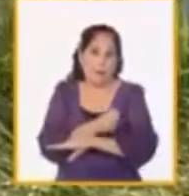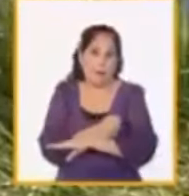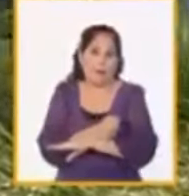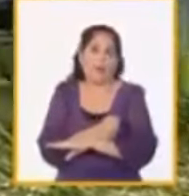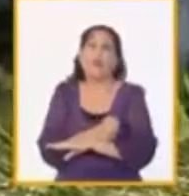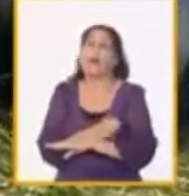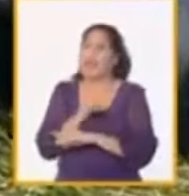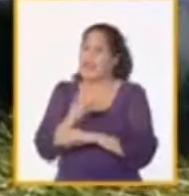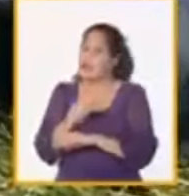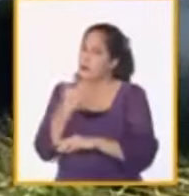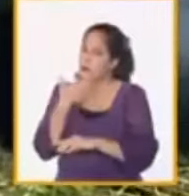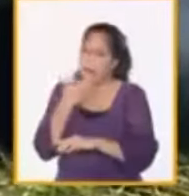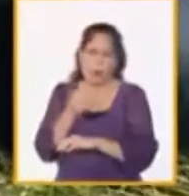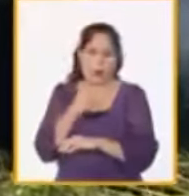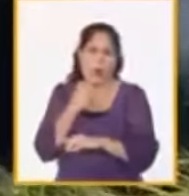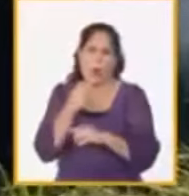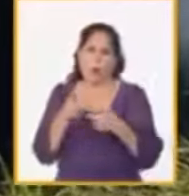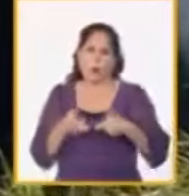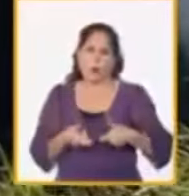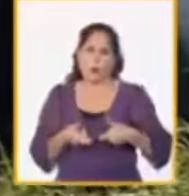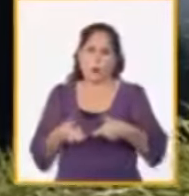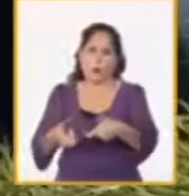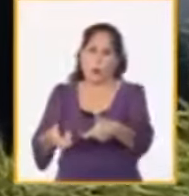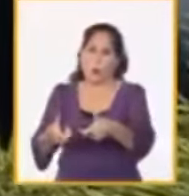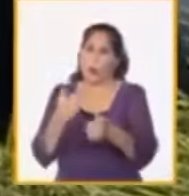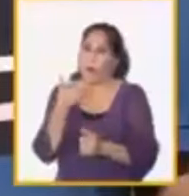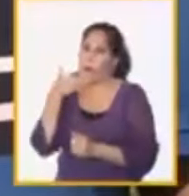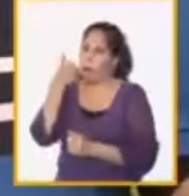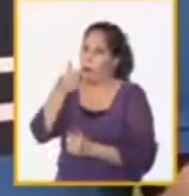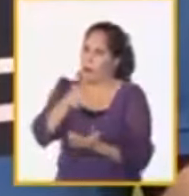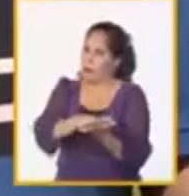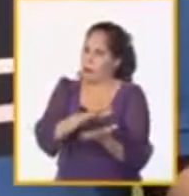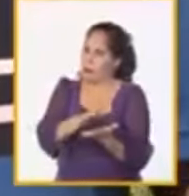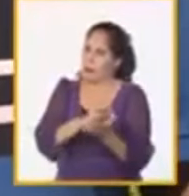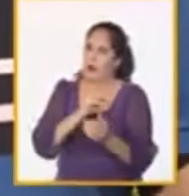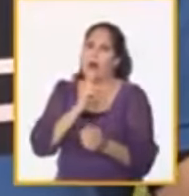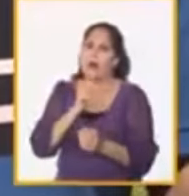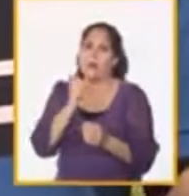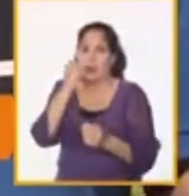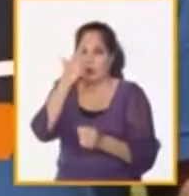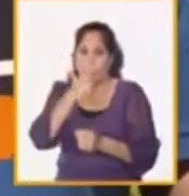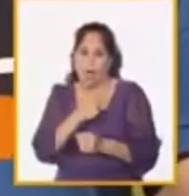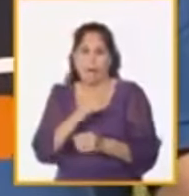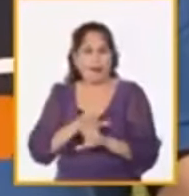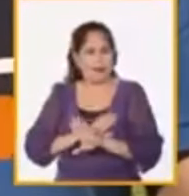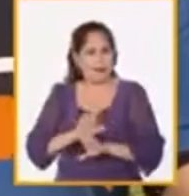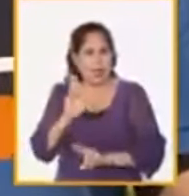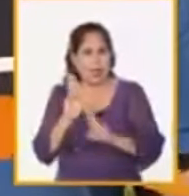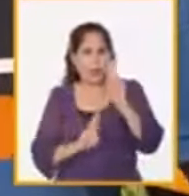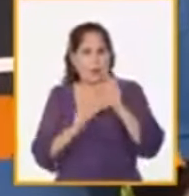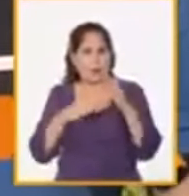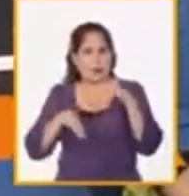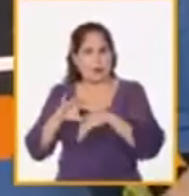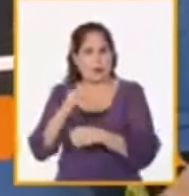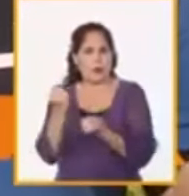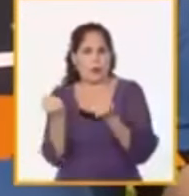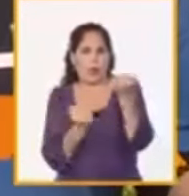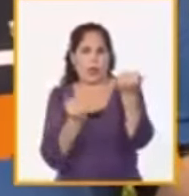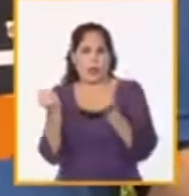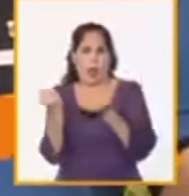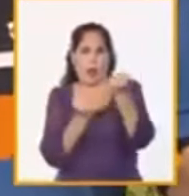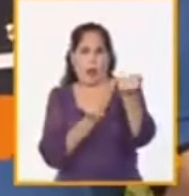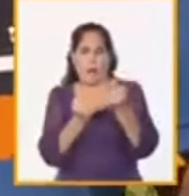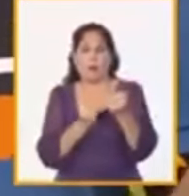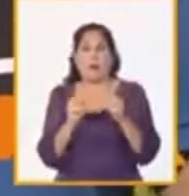confirman las reservas con que cuenta el país. Desde COE Hable se hizo las coordinaciones con el Ministerio de Transporte para poder cargar el tren